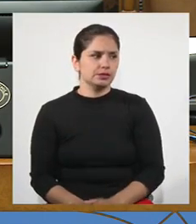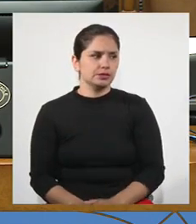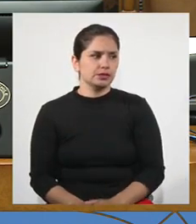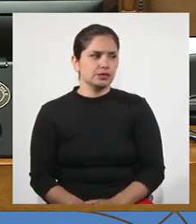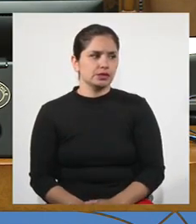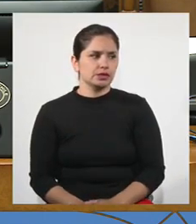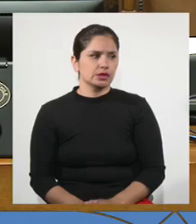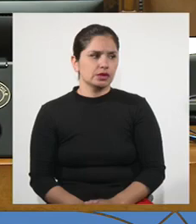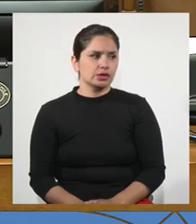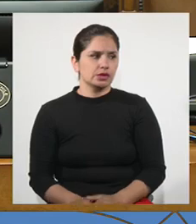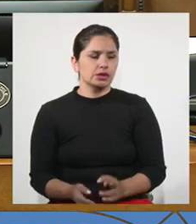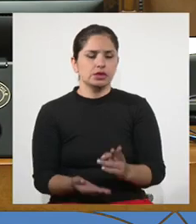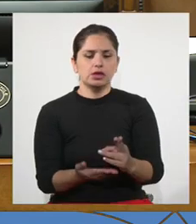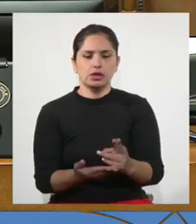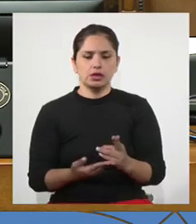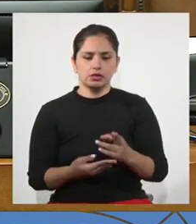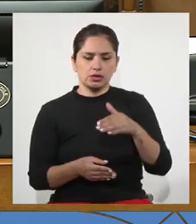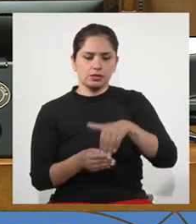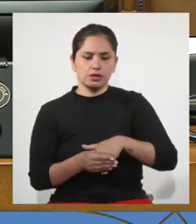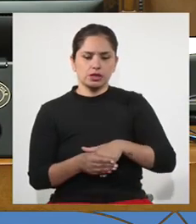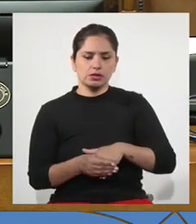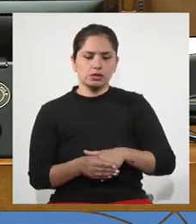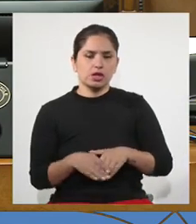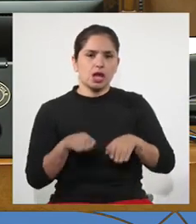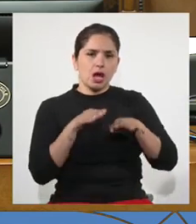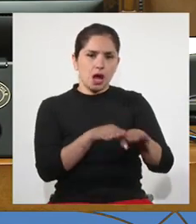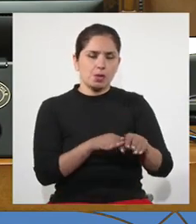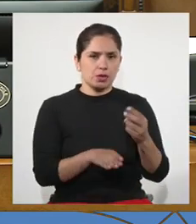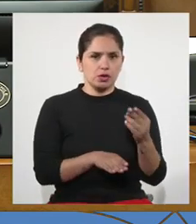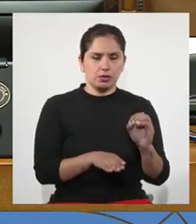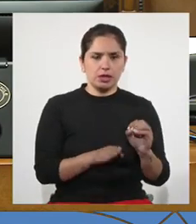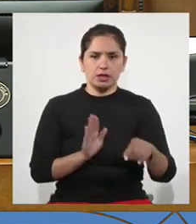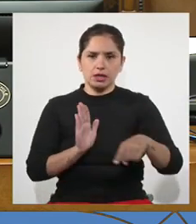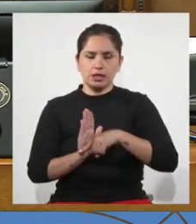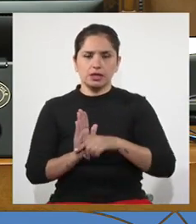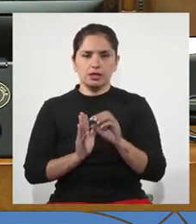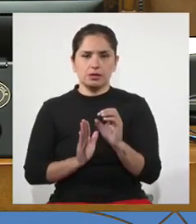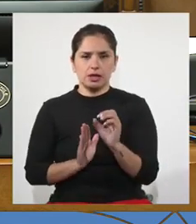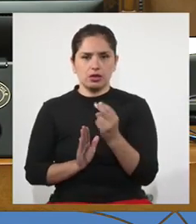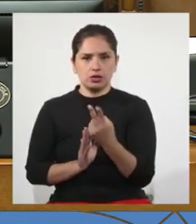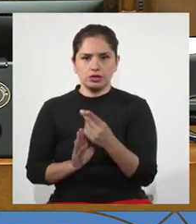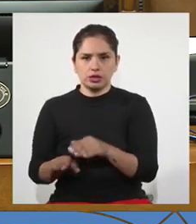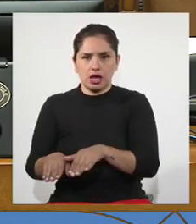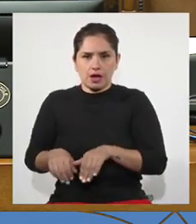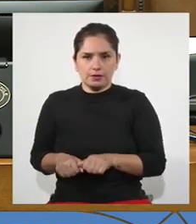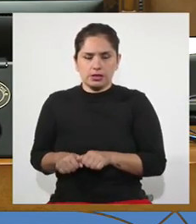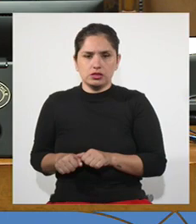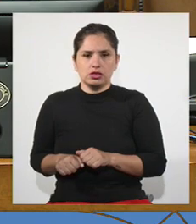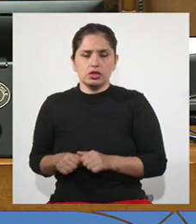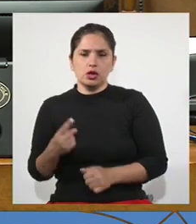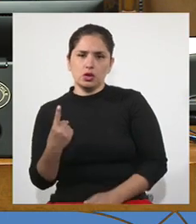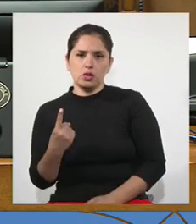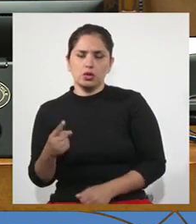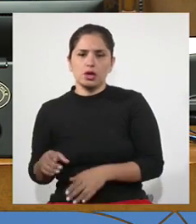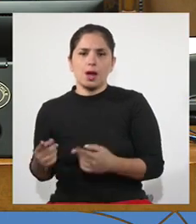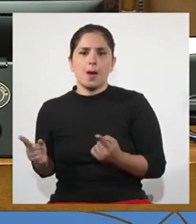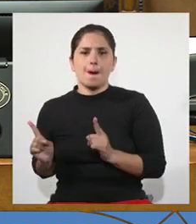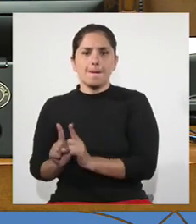Resultado de la votación, por la afirmativa 20, por la negativa 2, abstenciones 1, pareos 1.